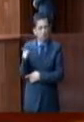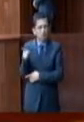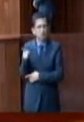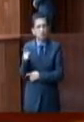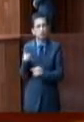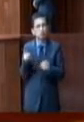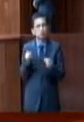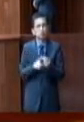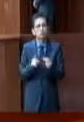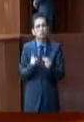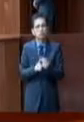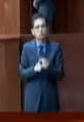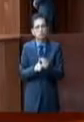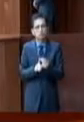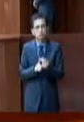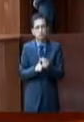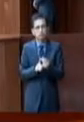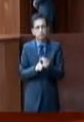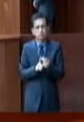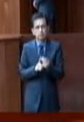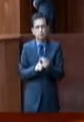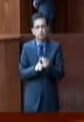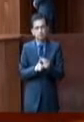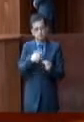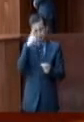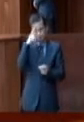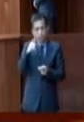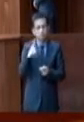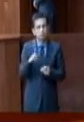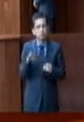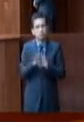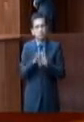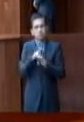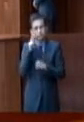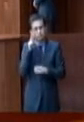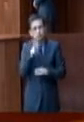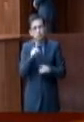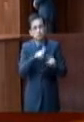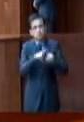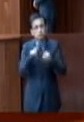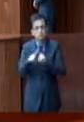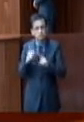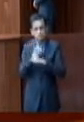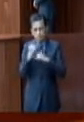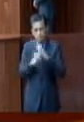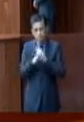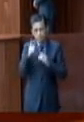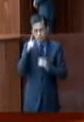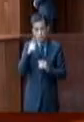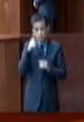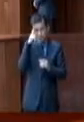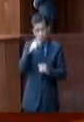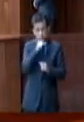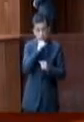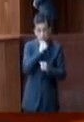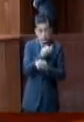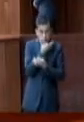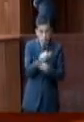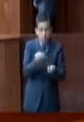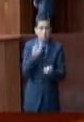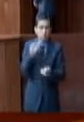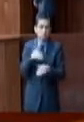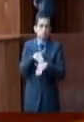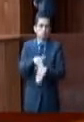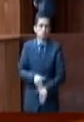donde estamos en la observación de elementos de propaganda gubernamental creo que esto es